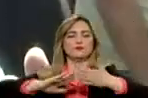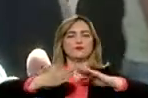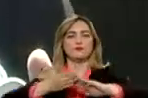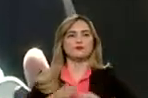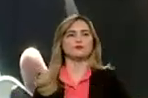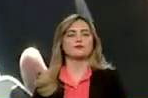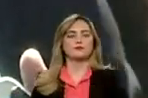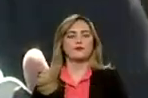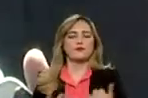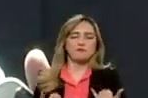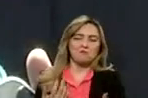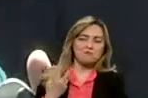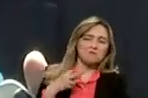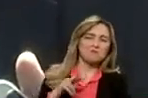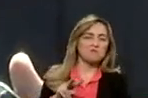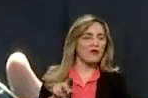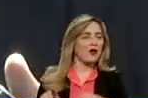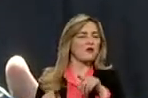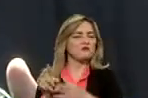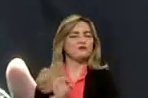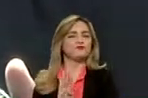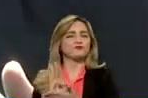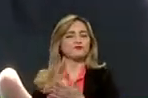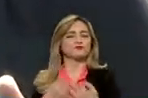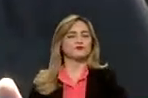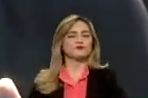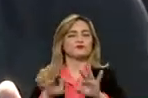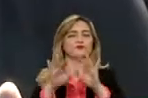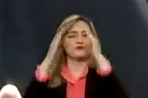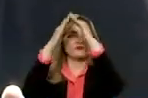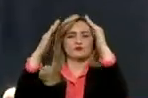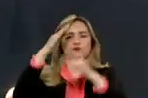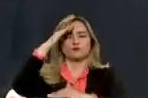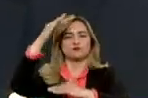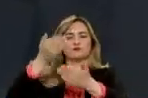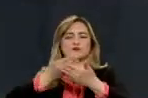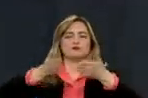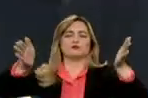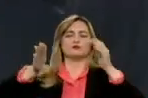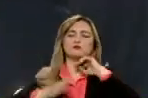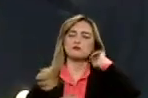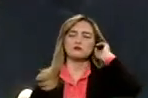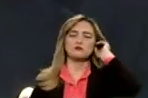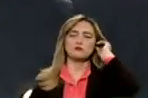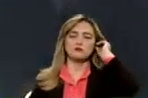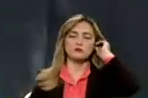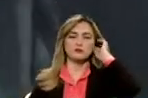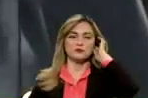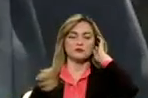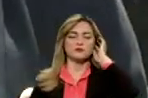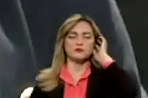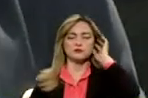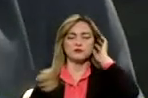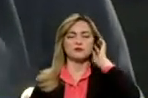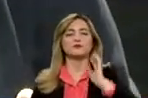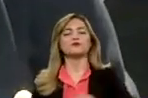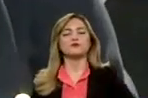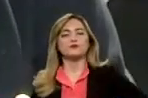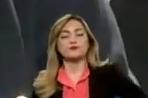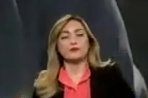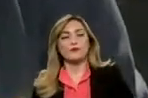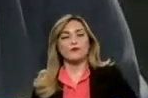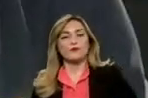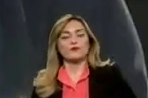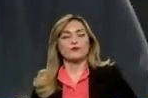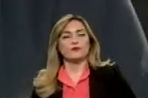Hoy hemos identificado que en algunos barrios es muy importante volver a abrir las unidades de policía comunitaria, y estamos